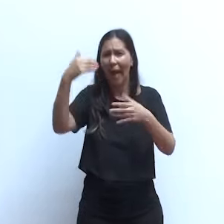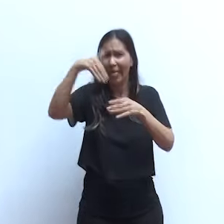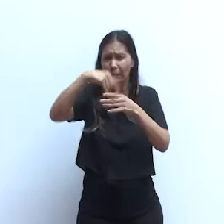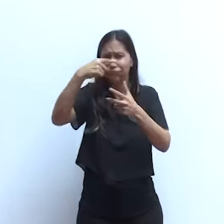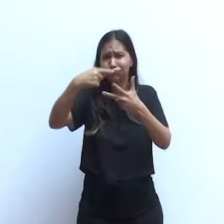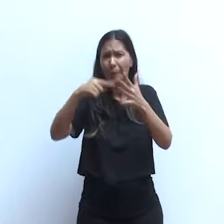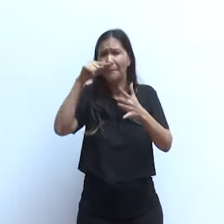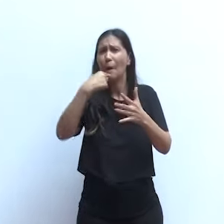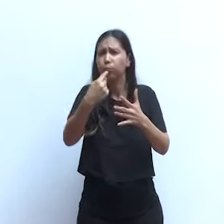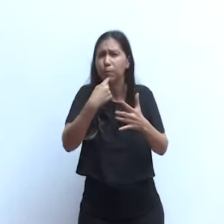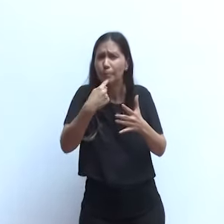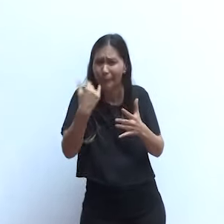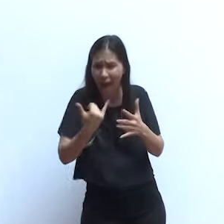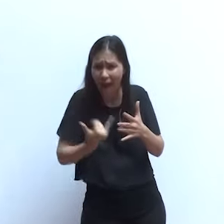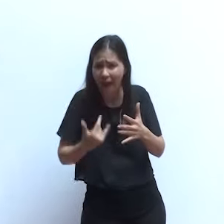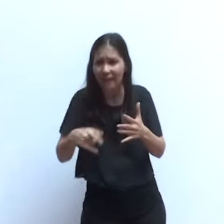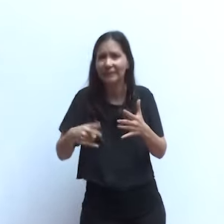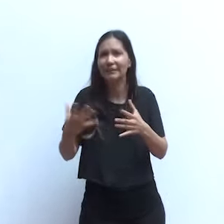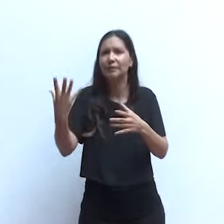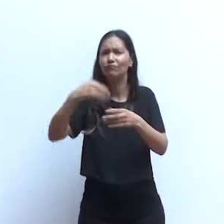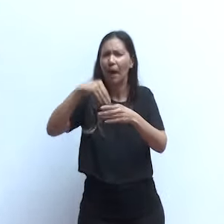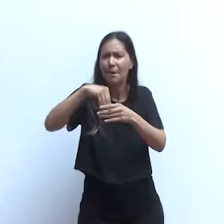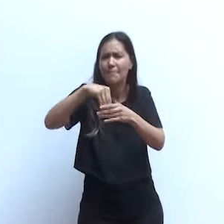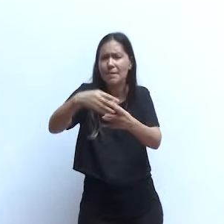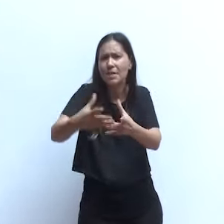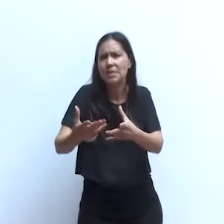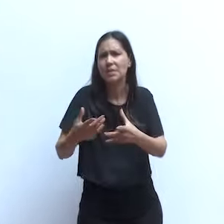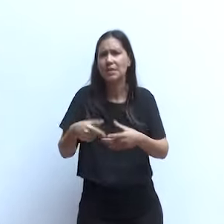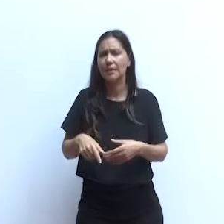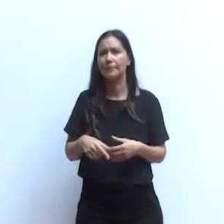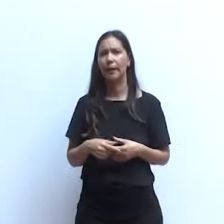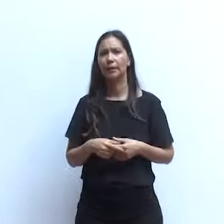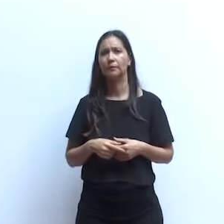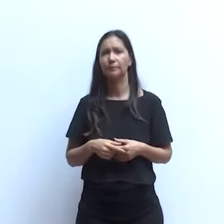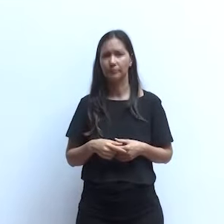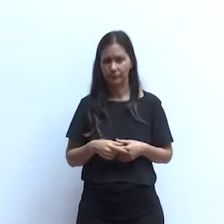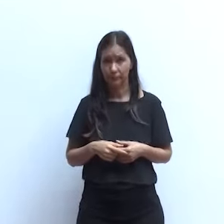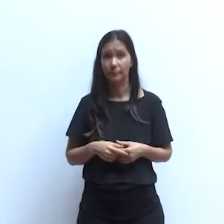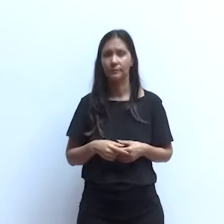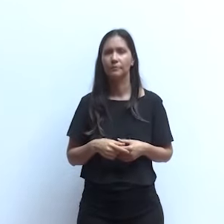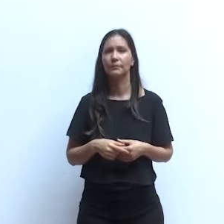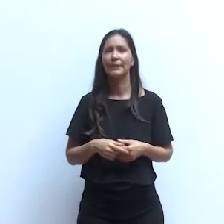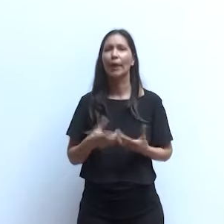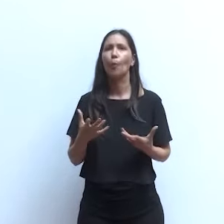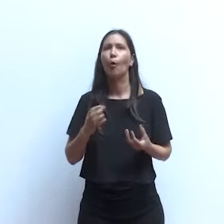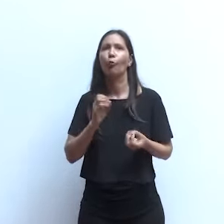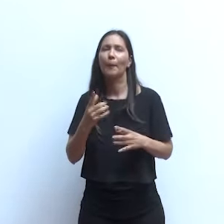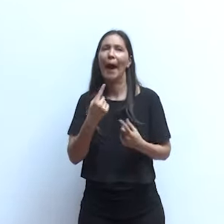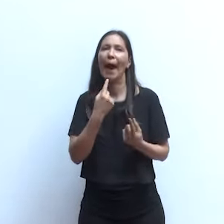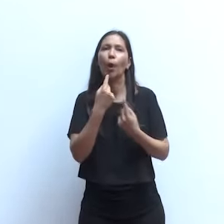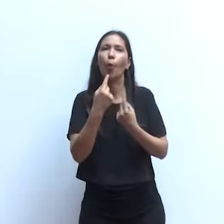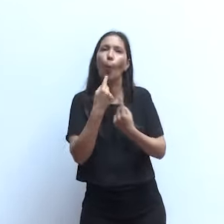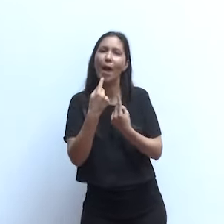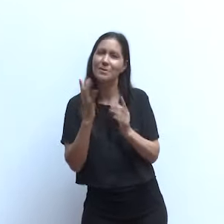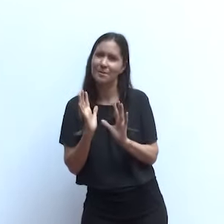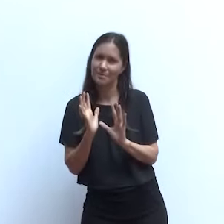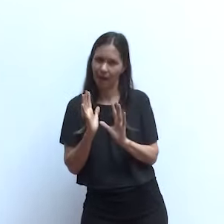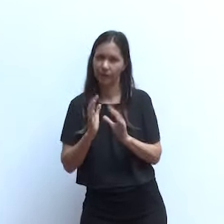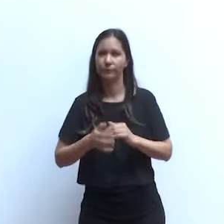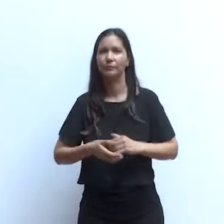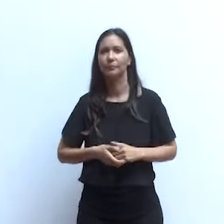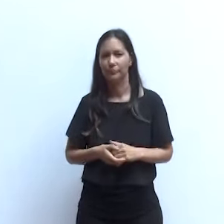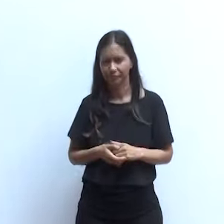que que son las preguntas que se van a ir sumando una tras otras hasta componer eso que él llama encuesta ese dispositivo no